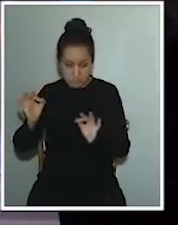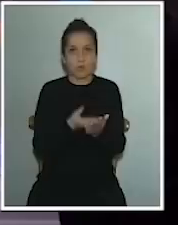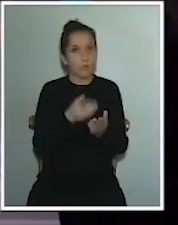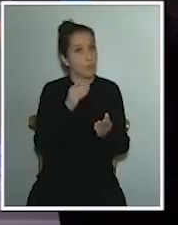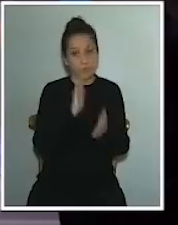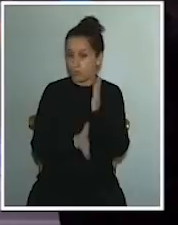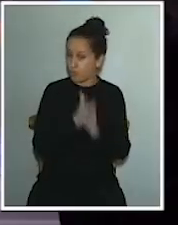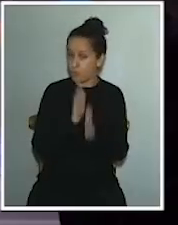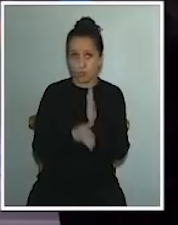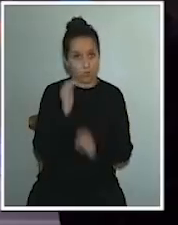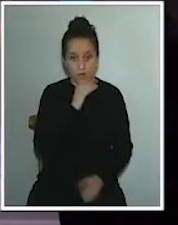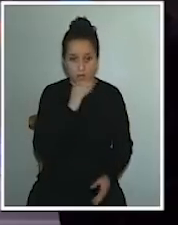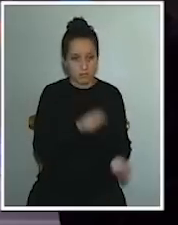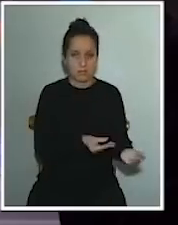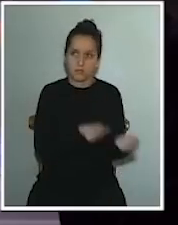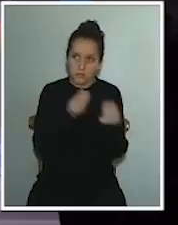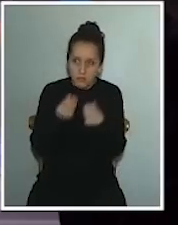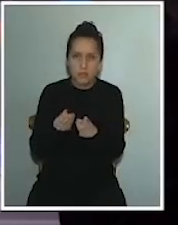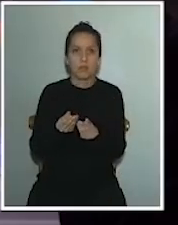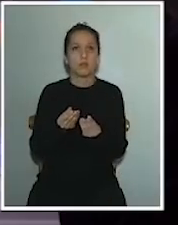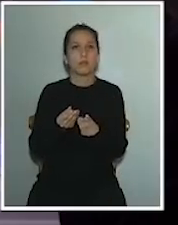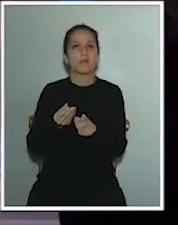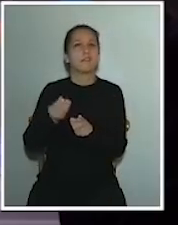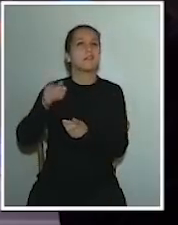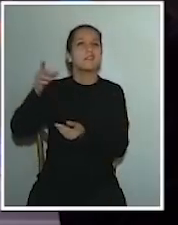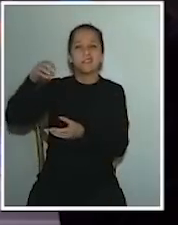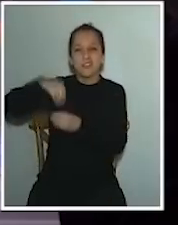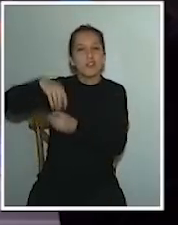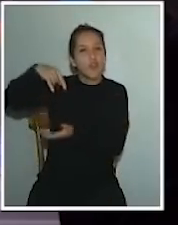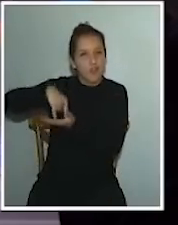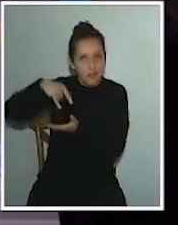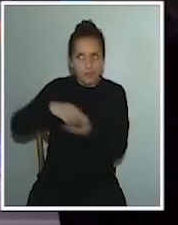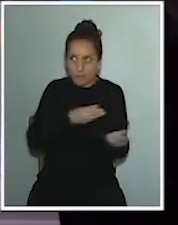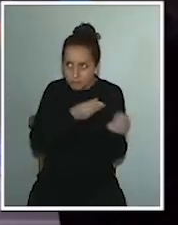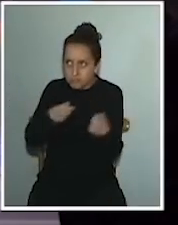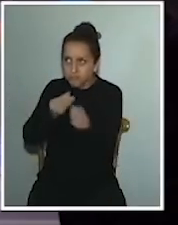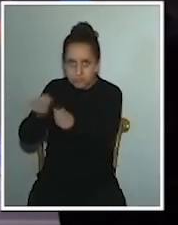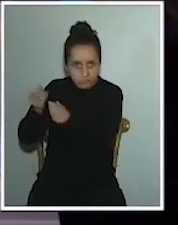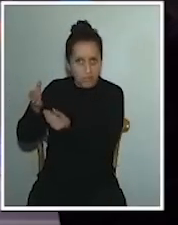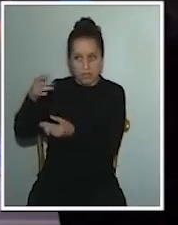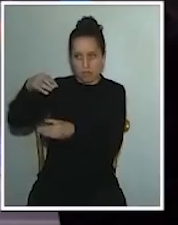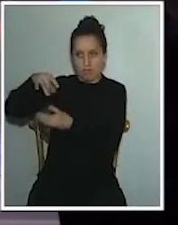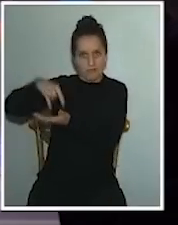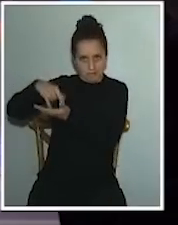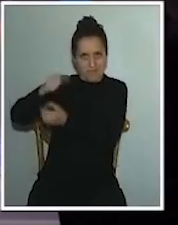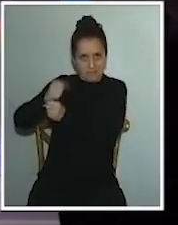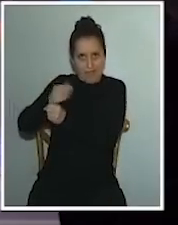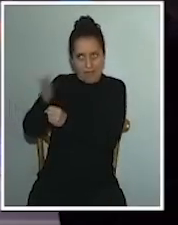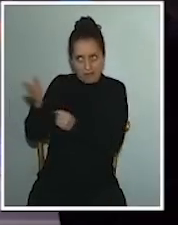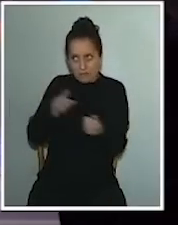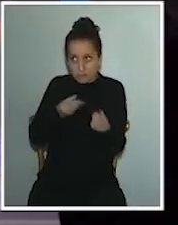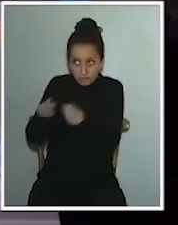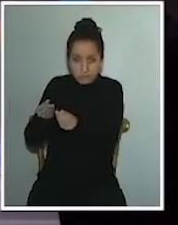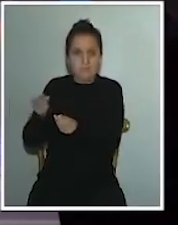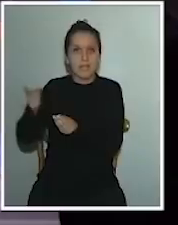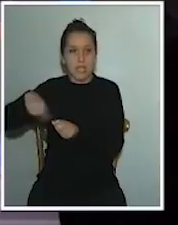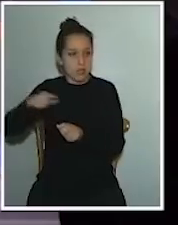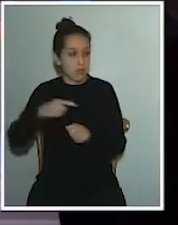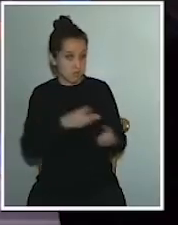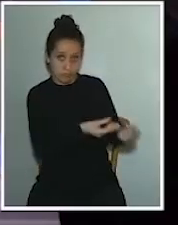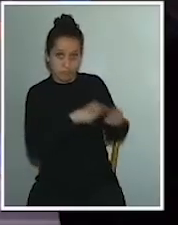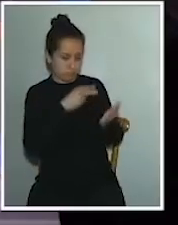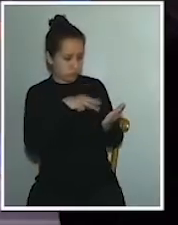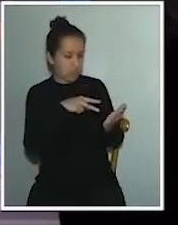que ustedes emiten a cada uno de los parlamentarios y parlamentarias hoy día en ejercicio porque ellos sí pueden sacar